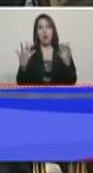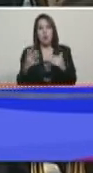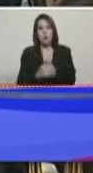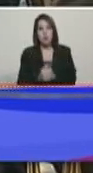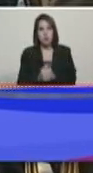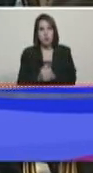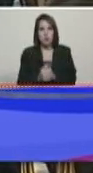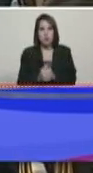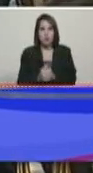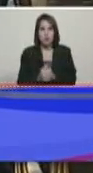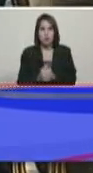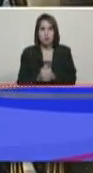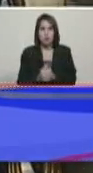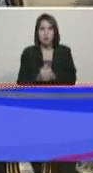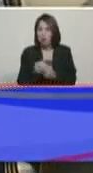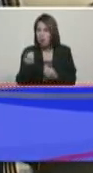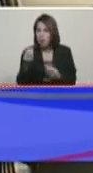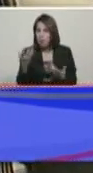¿Cómo?